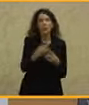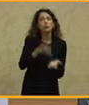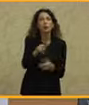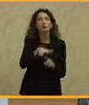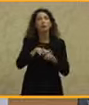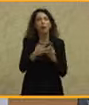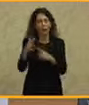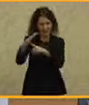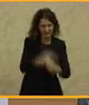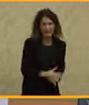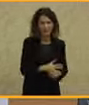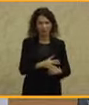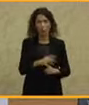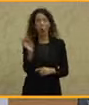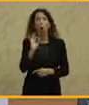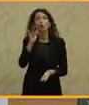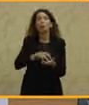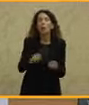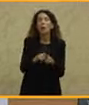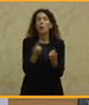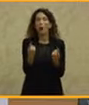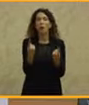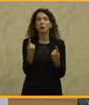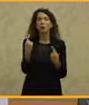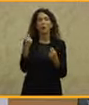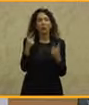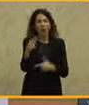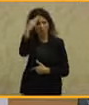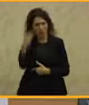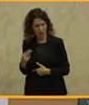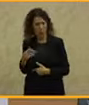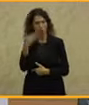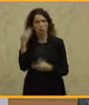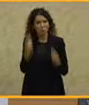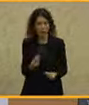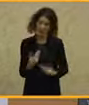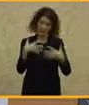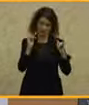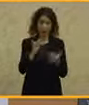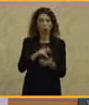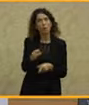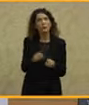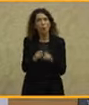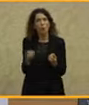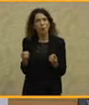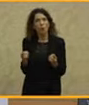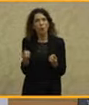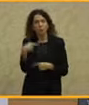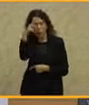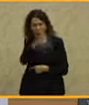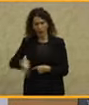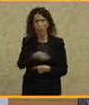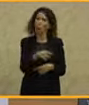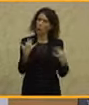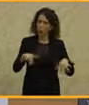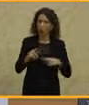sometidas a situaciones de discriminación o que no sean tratadas con dignidad y respeto. No podemos dejar de trasladar nuestra